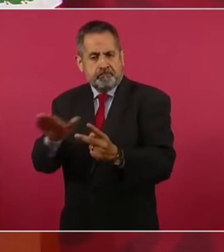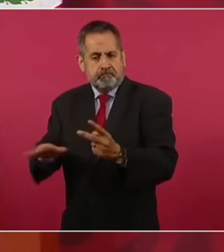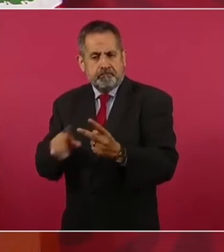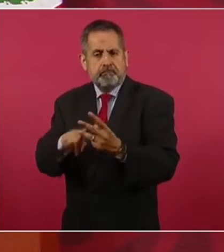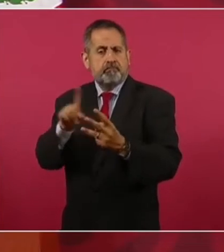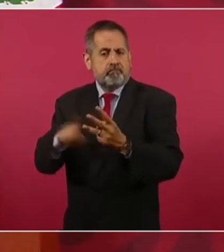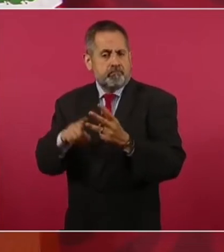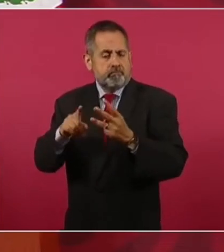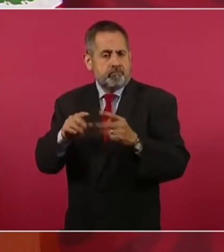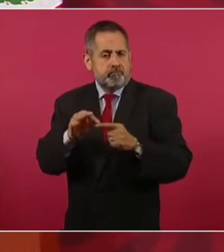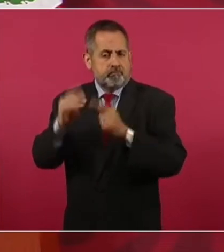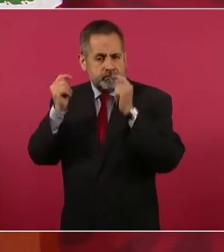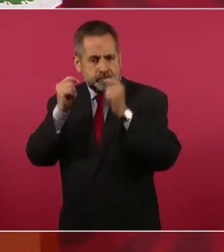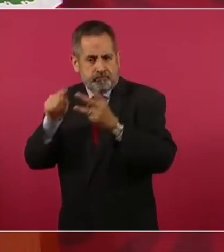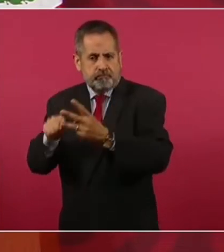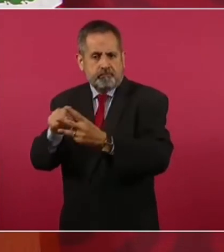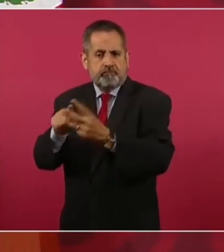y seguimos ahí investigando.